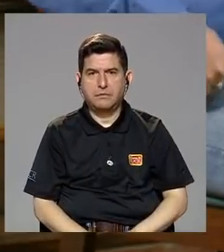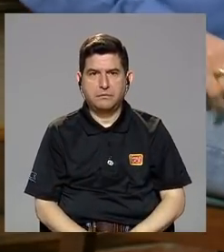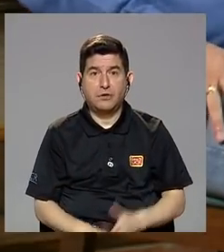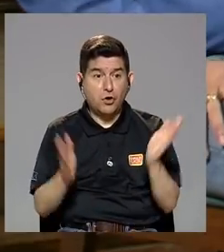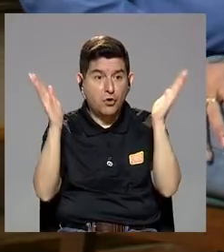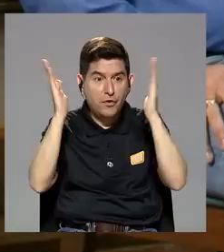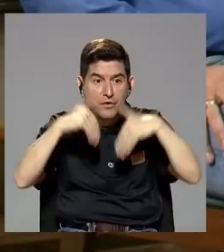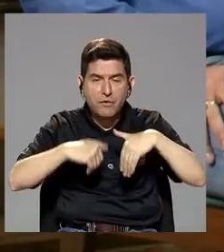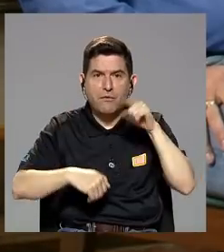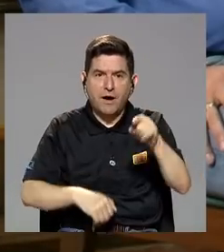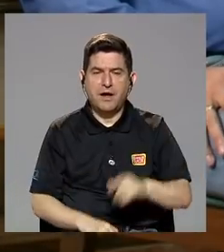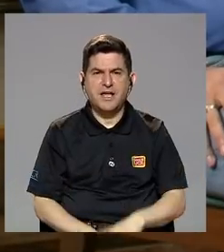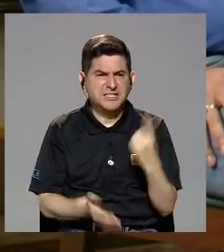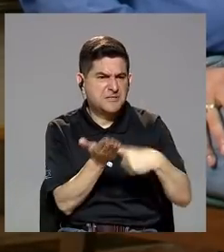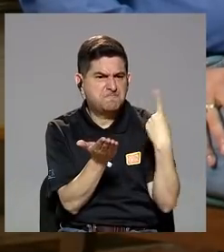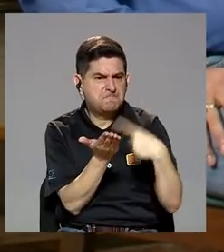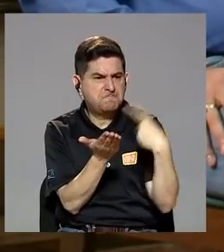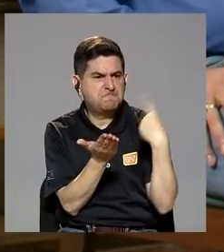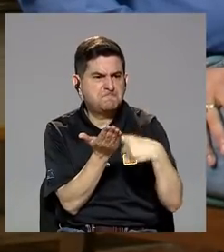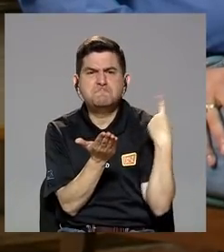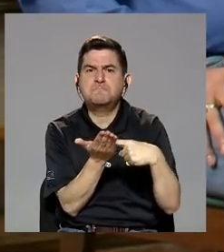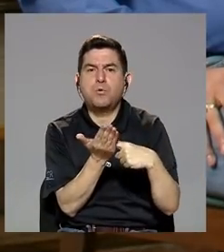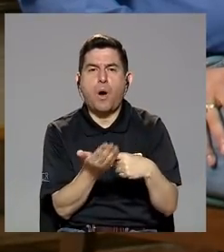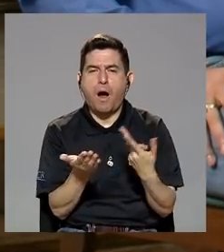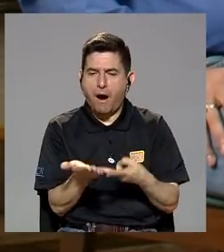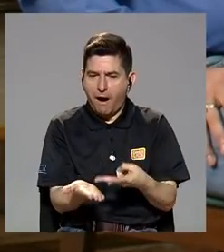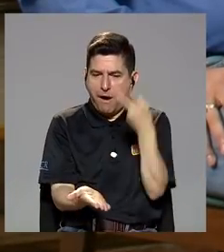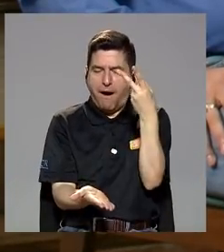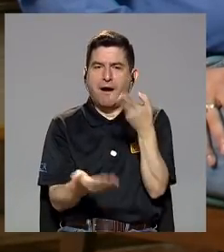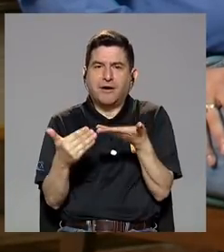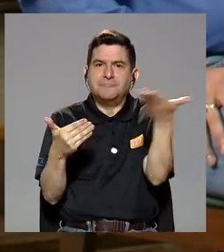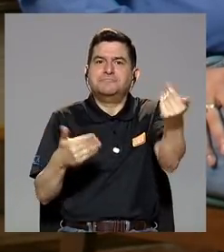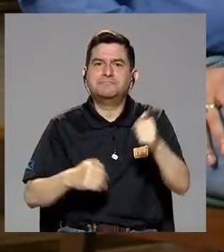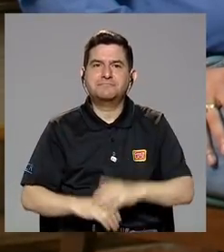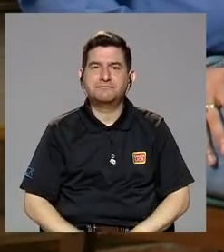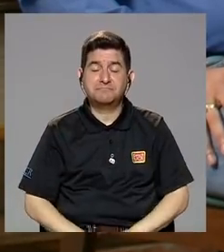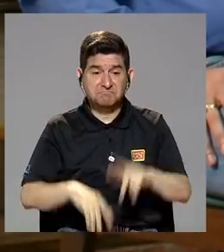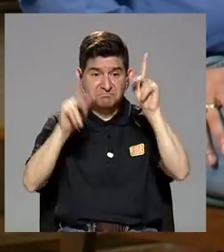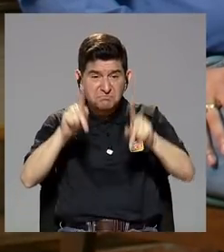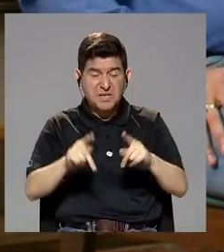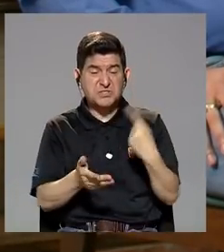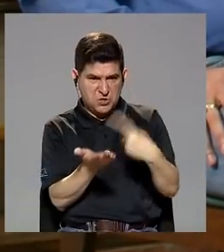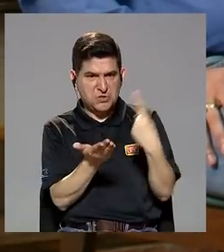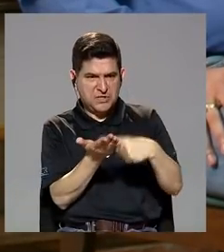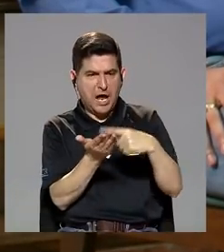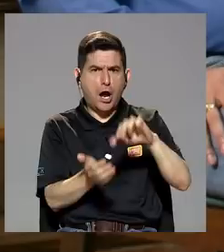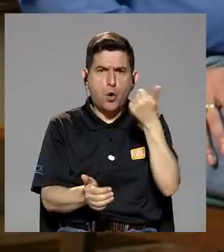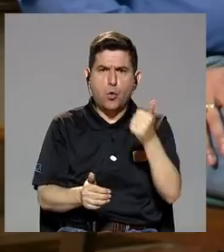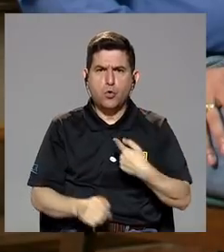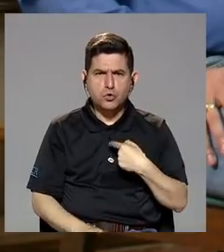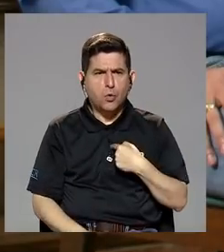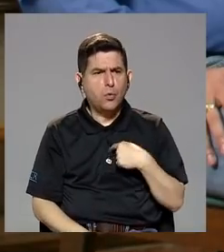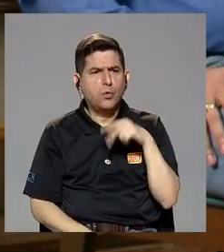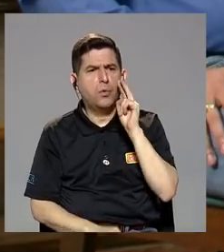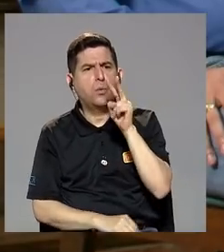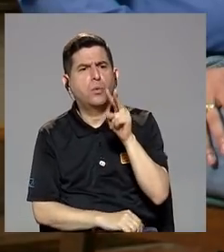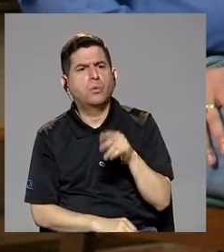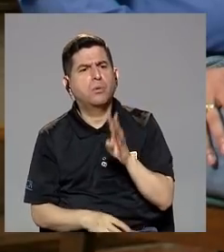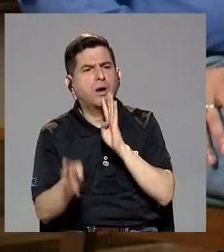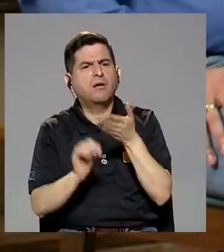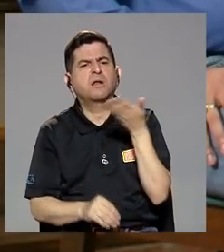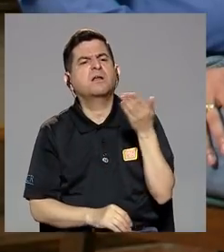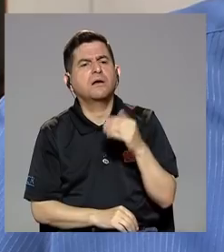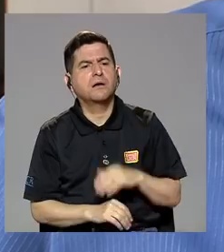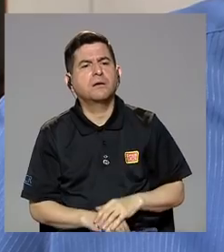no hay esa es la discusión que enriquece las cosas cuando alguien empieza a discutir con otros no se acerca